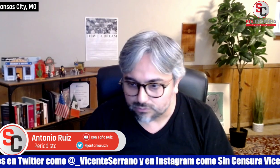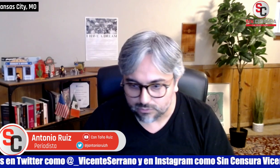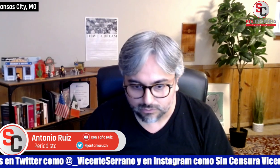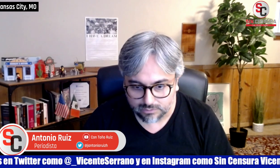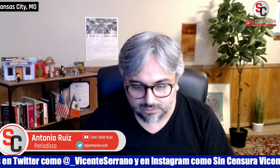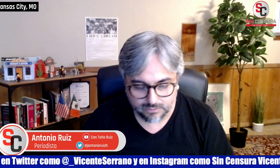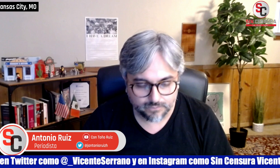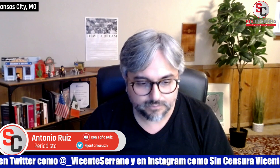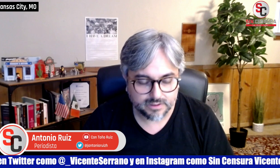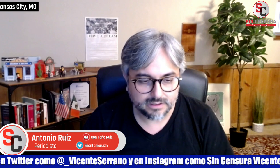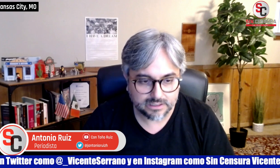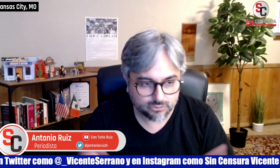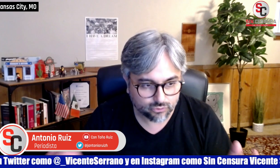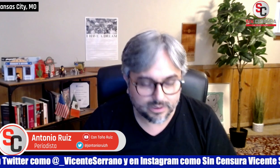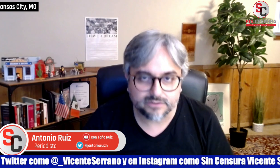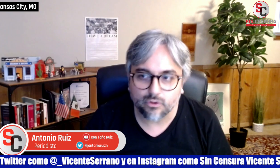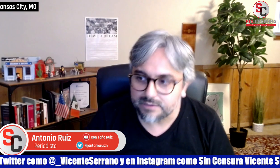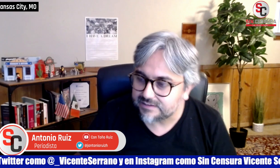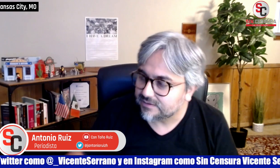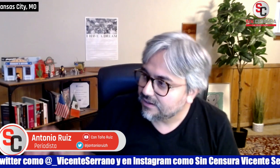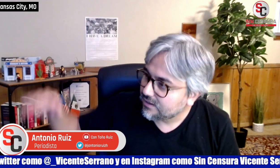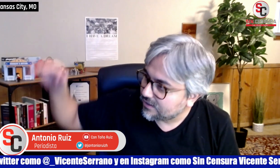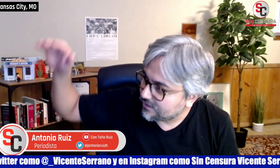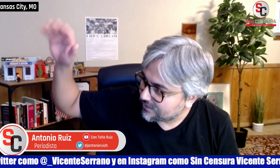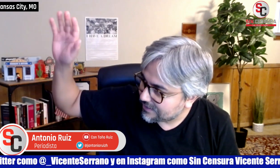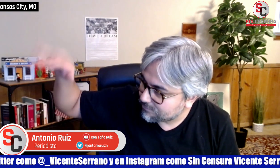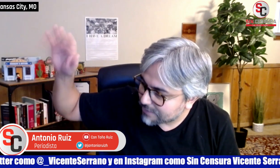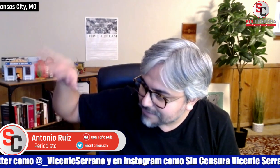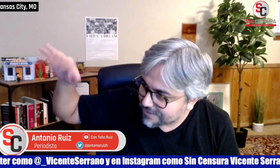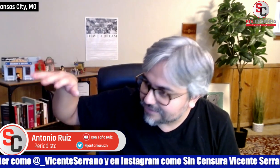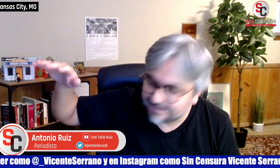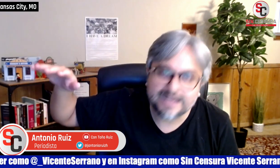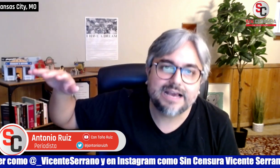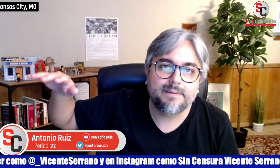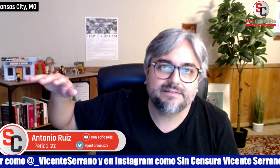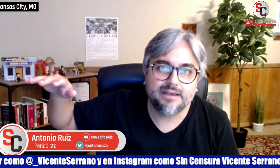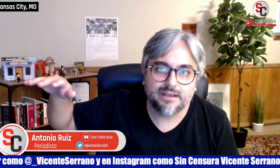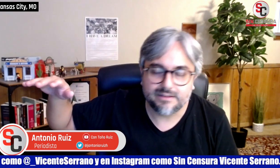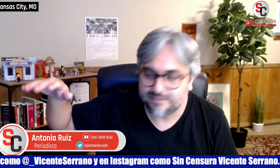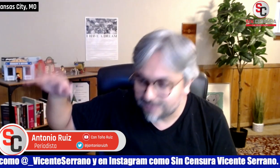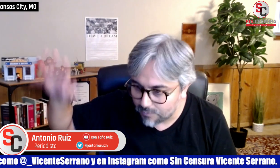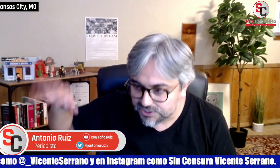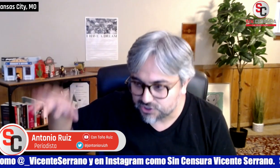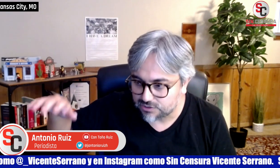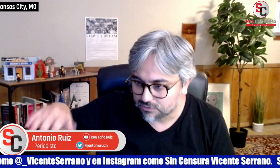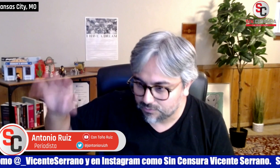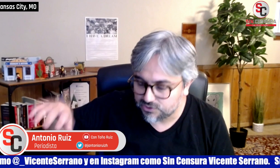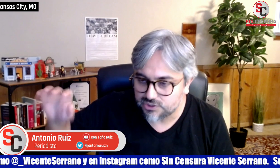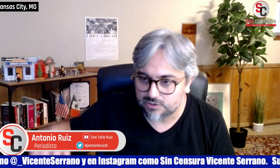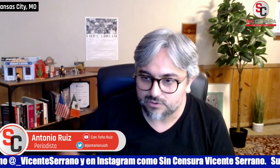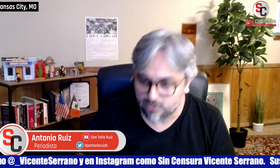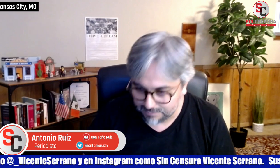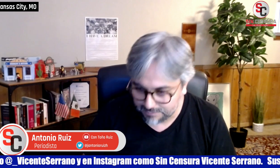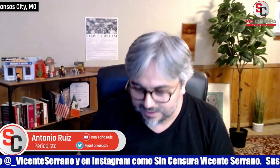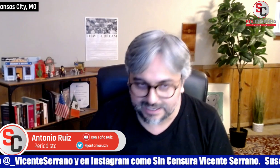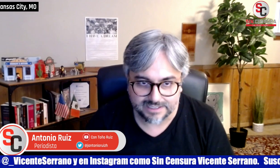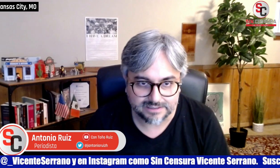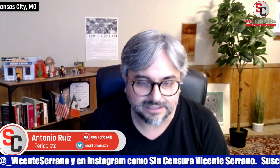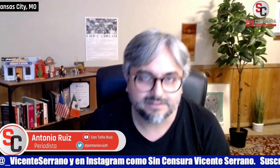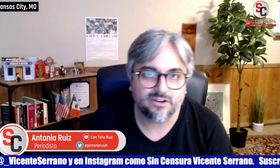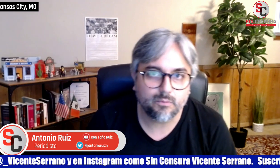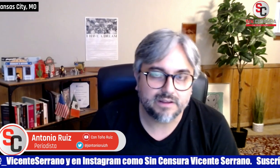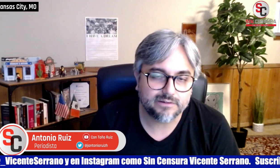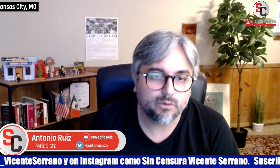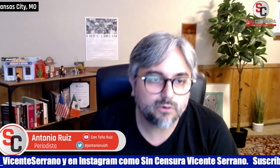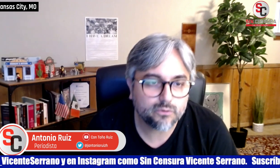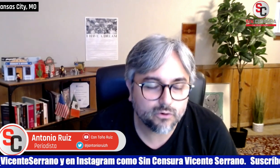juniors como Héctor Suárez Gómez le dan palmadas en la cabeza al decirle, buen chico, toma una galleta,